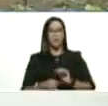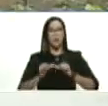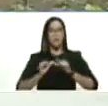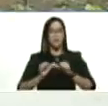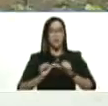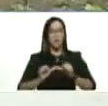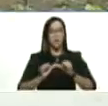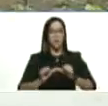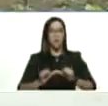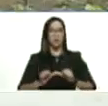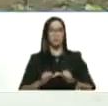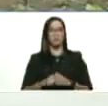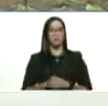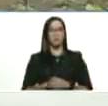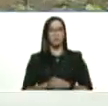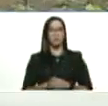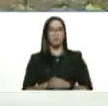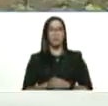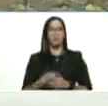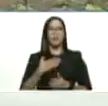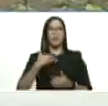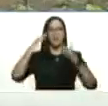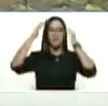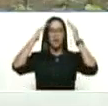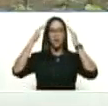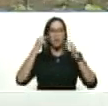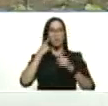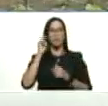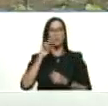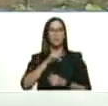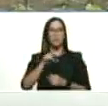permanente. Quiero saludar, fíjense ustedes,